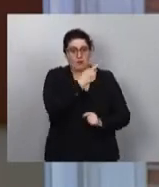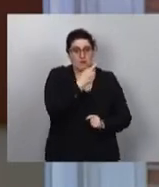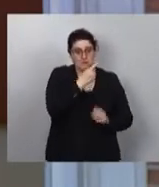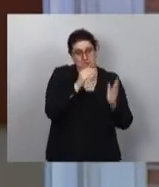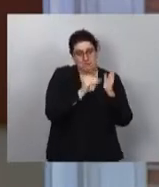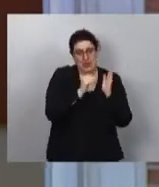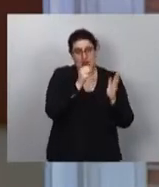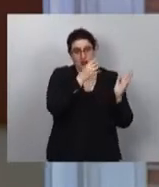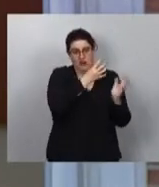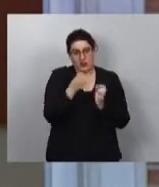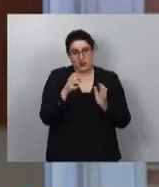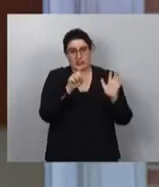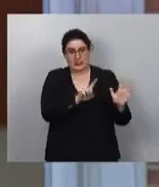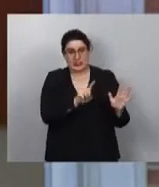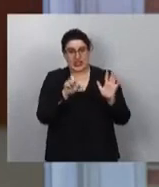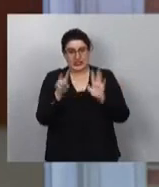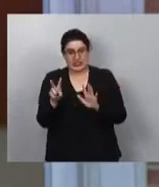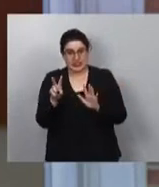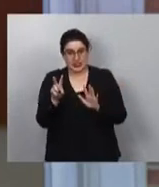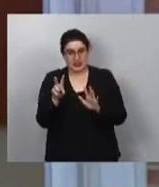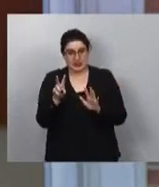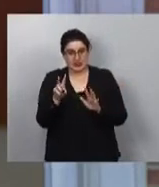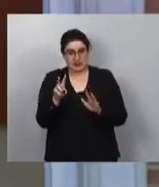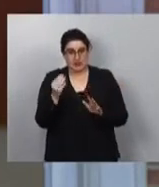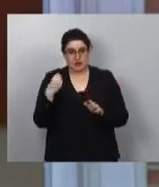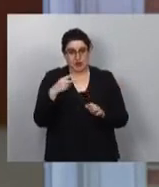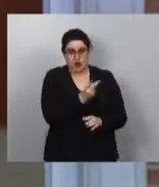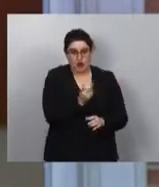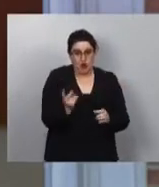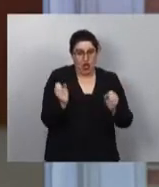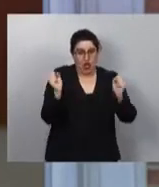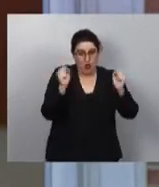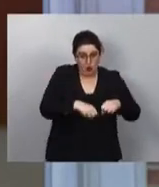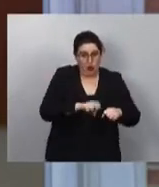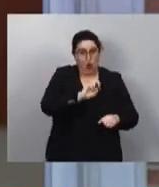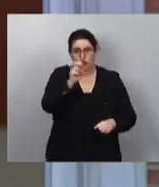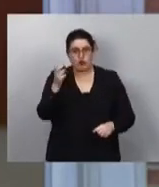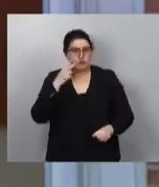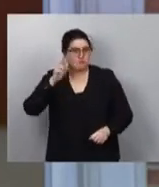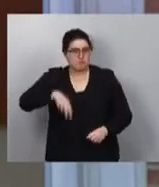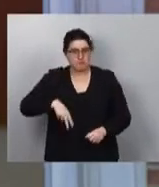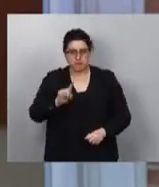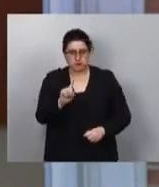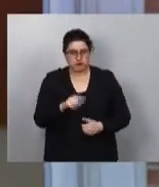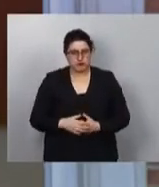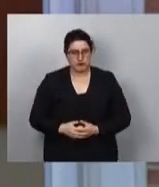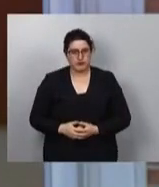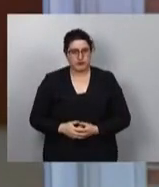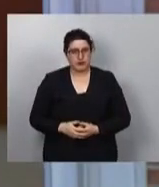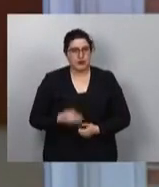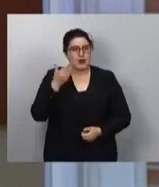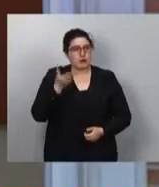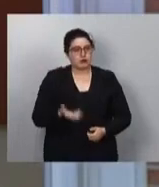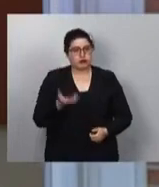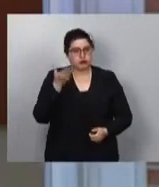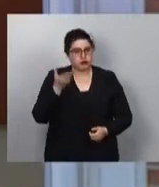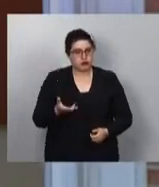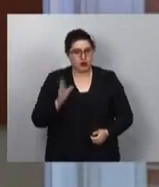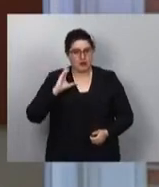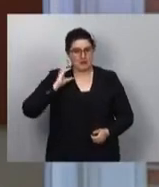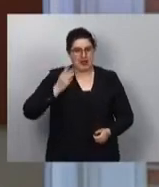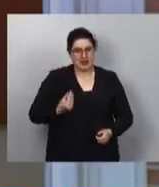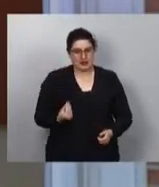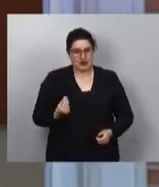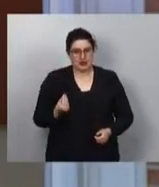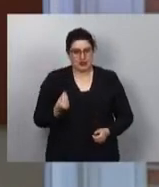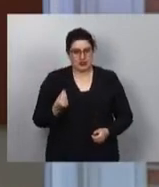de noviembre haber terminado ya toda esa entrada en empresas españolas entre las cuales también podría estar natur natur recordemos que ha